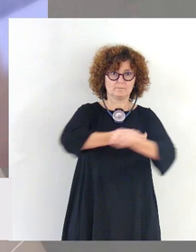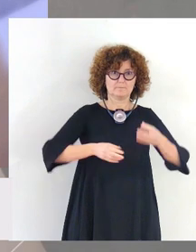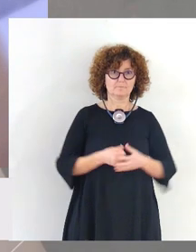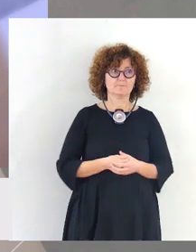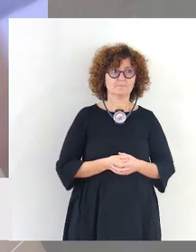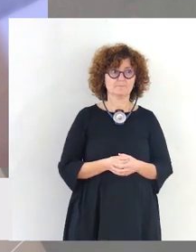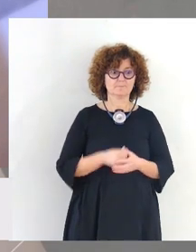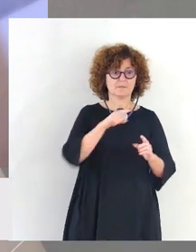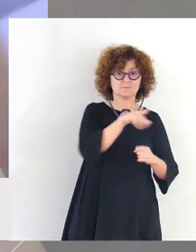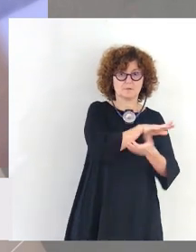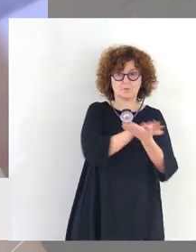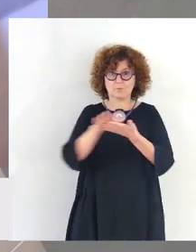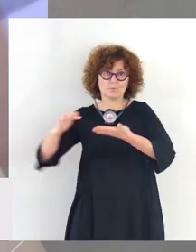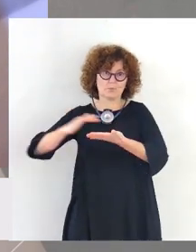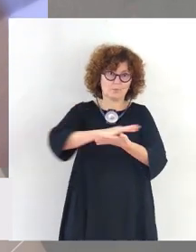el